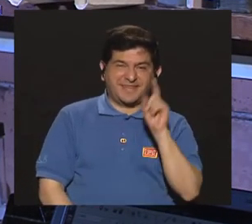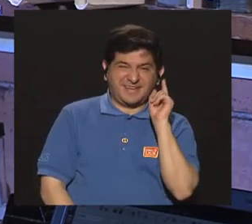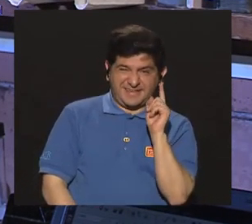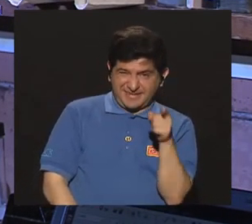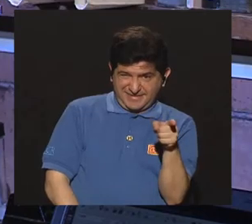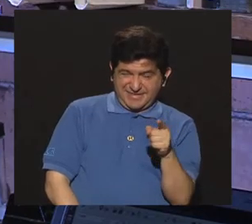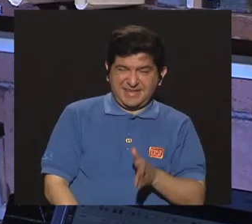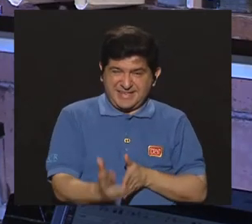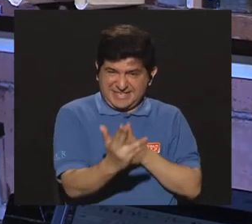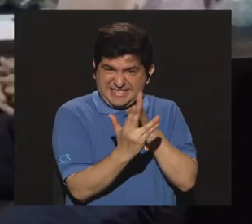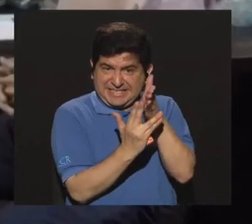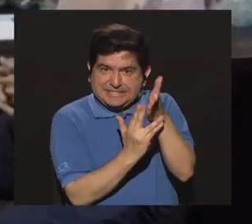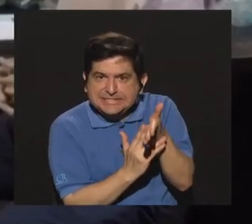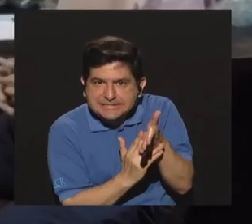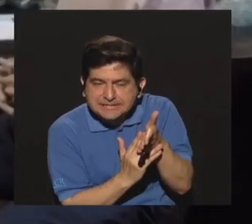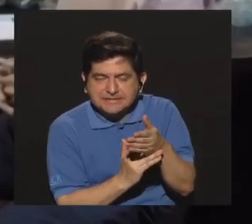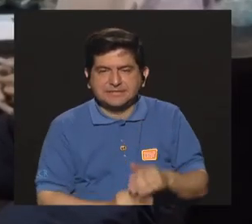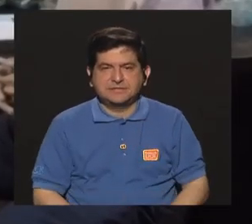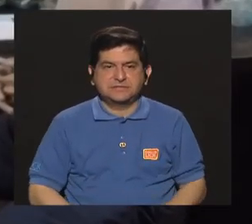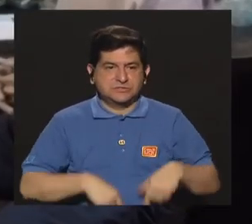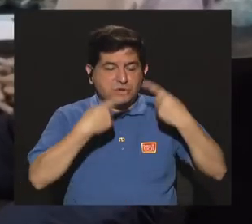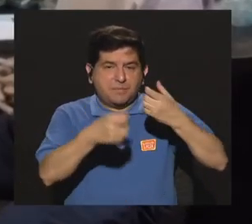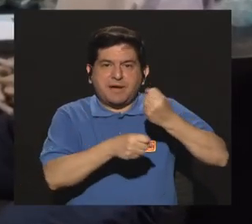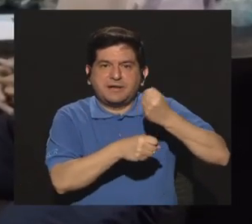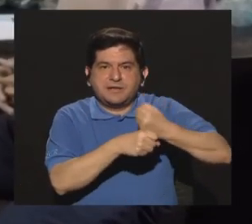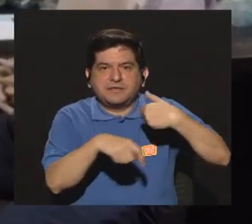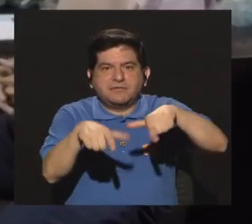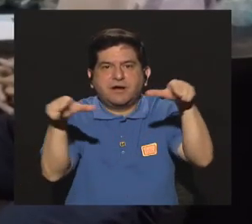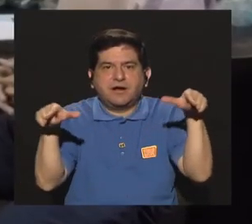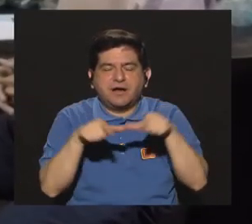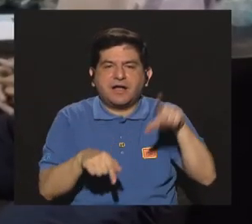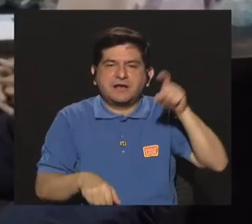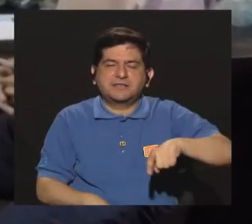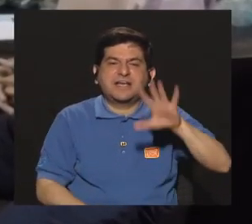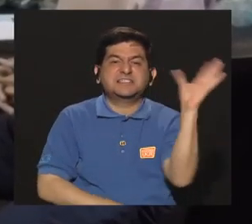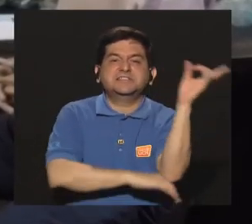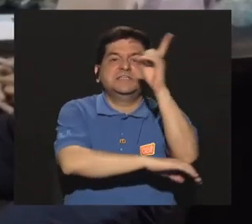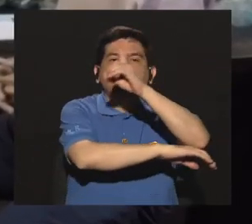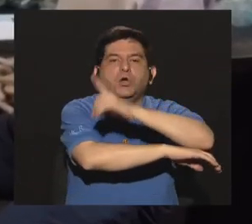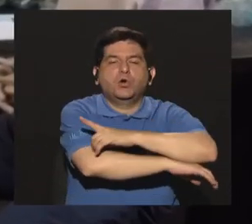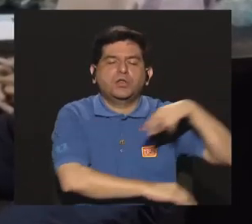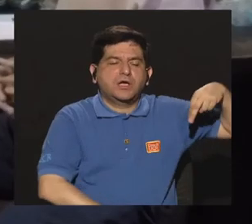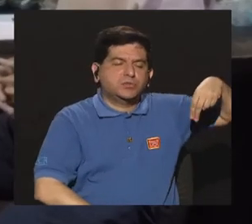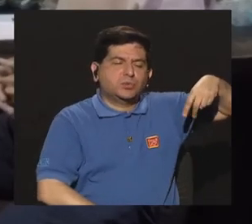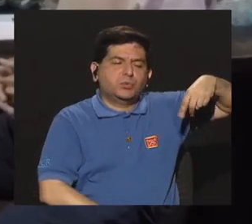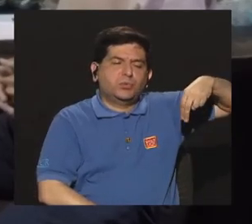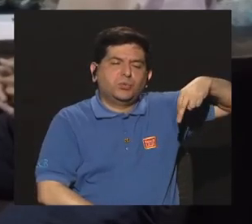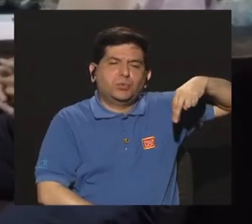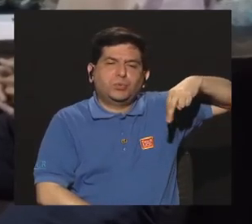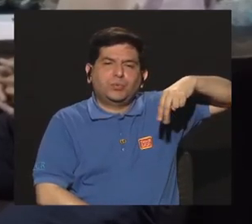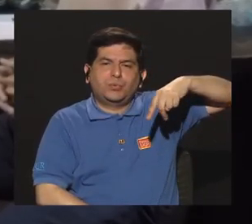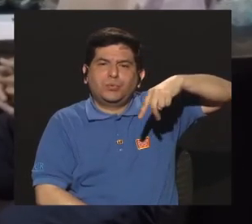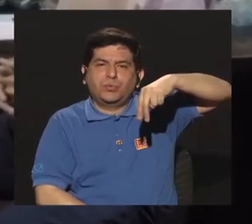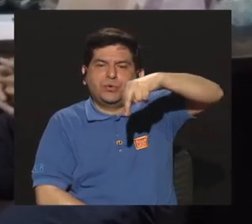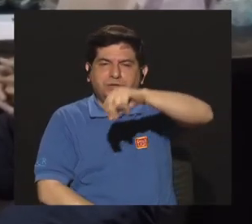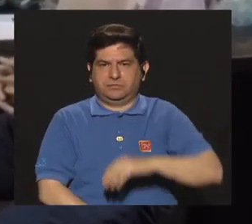la accesibilidad para ir a trabajar a un sitio se requieren cinco días de caminata